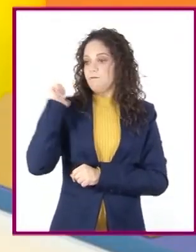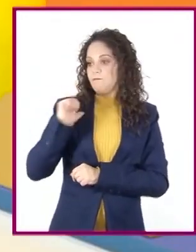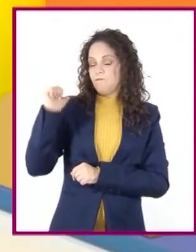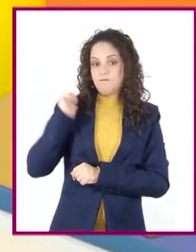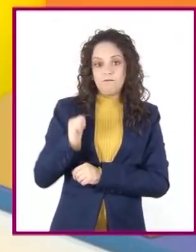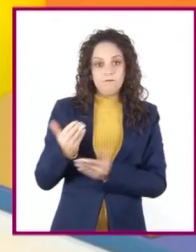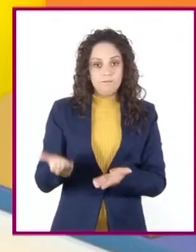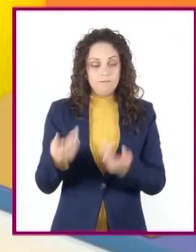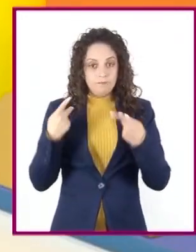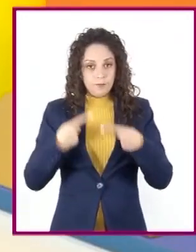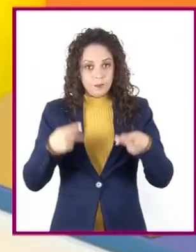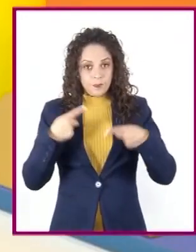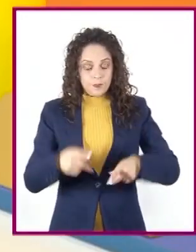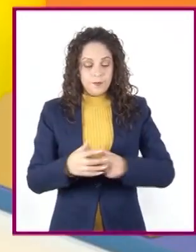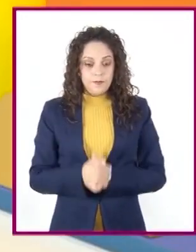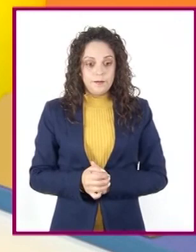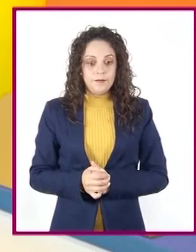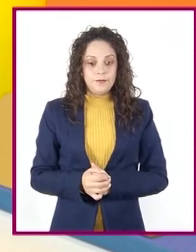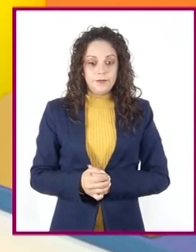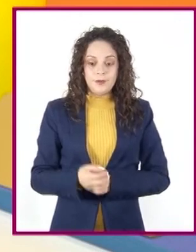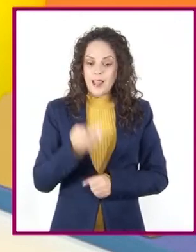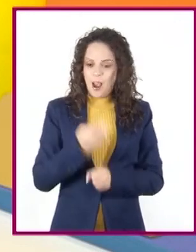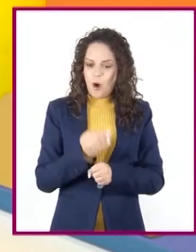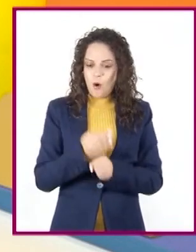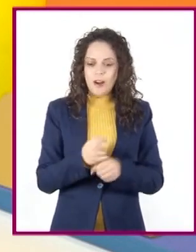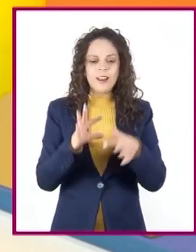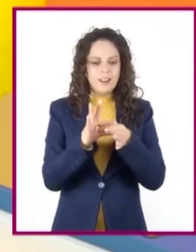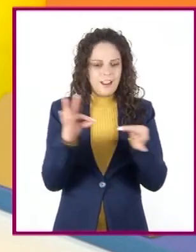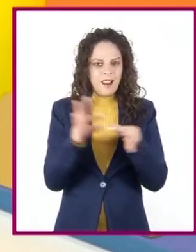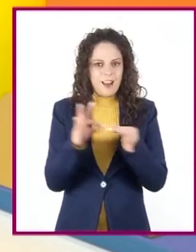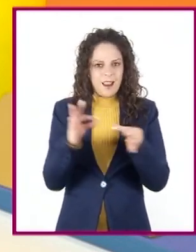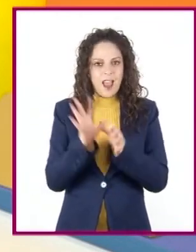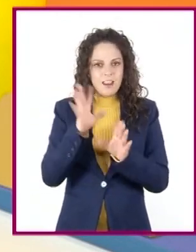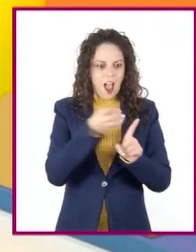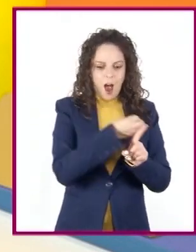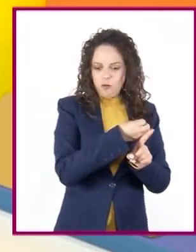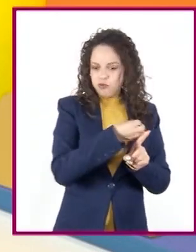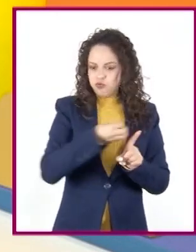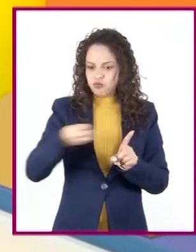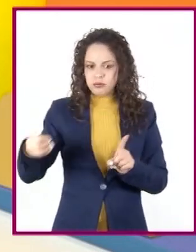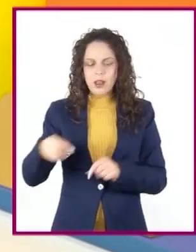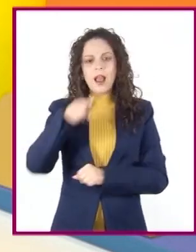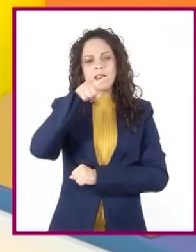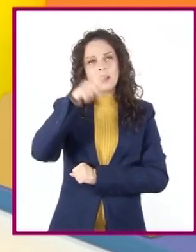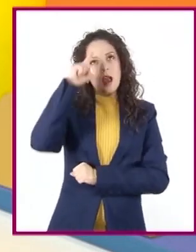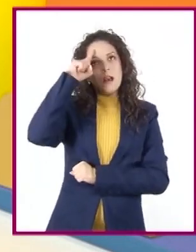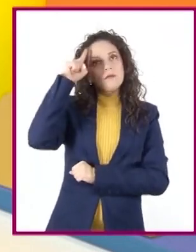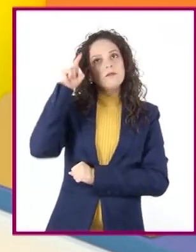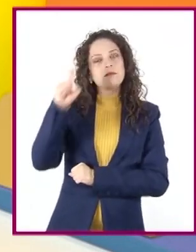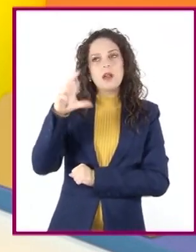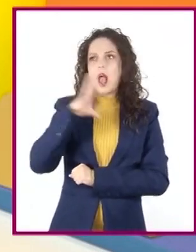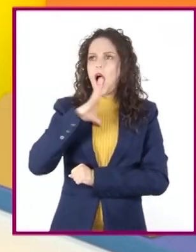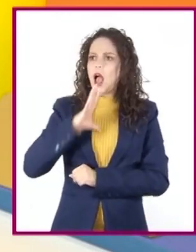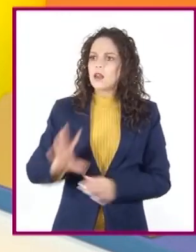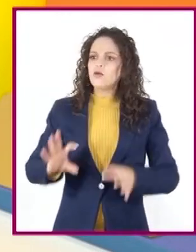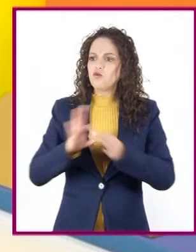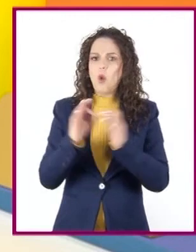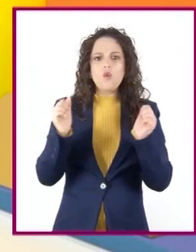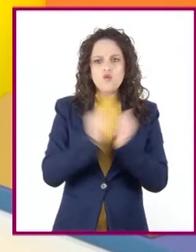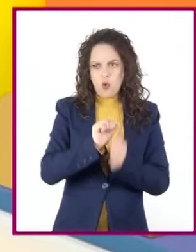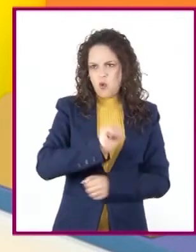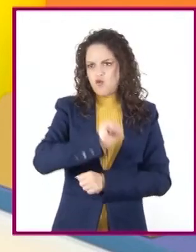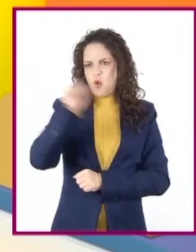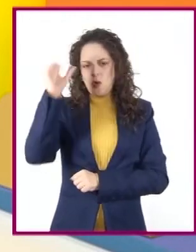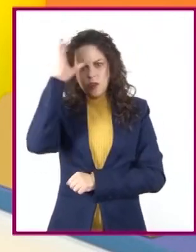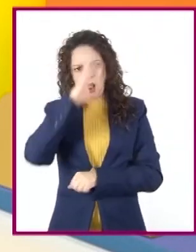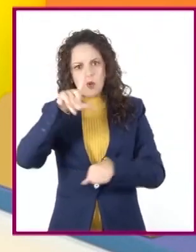A estas alturas de la explicación, se preguntarán si tuvieron relación con otras culturas, además del